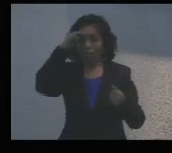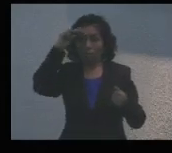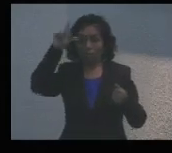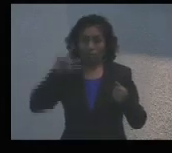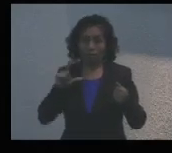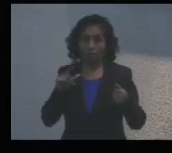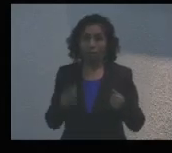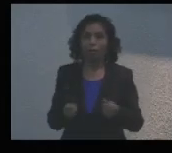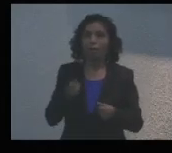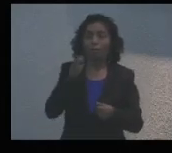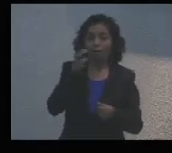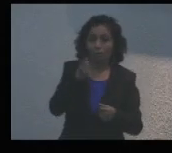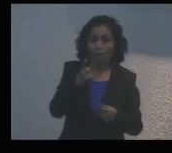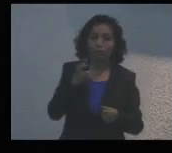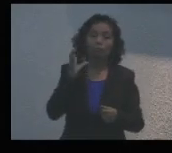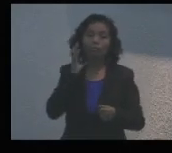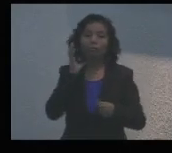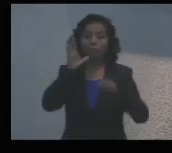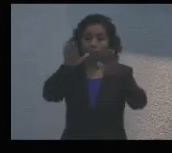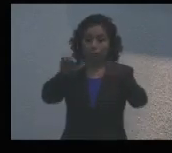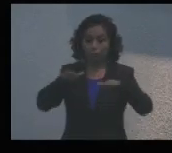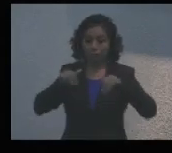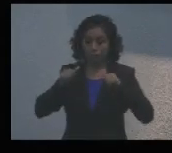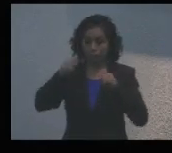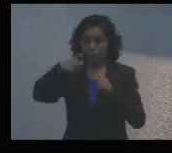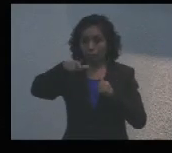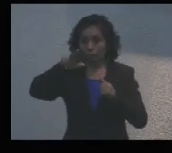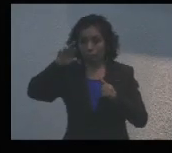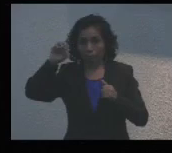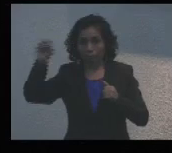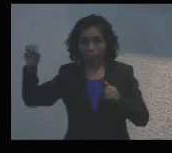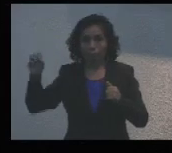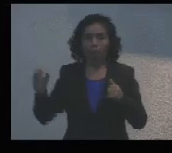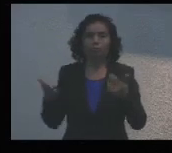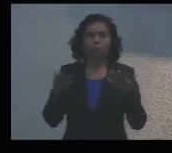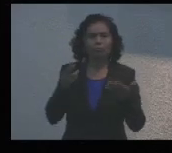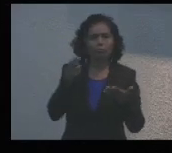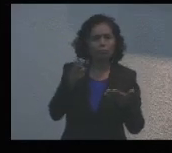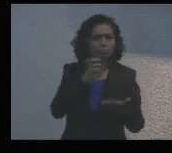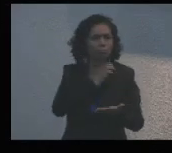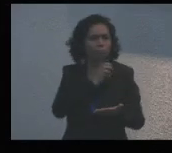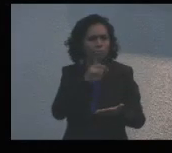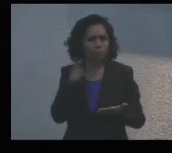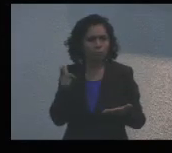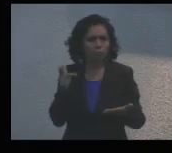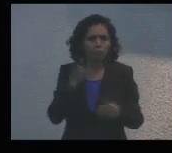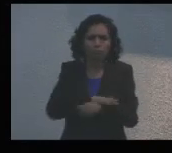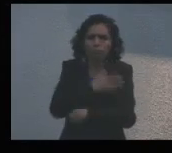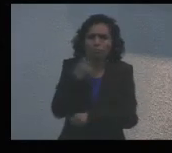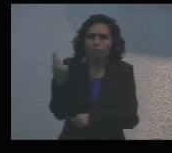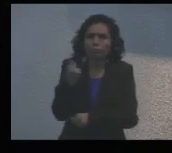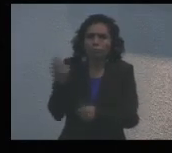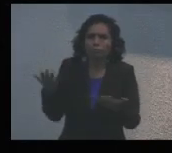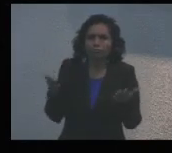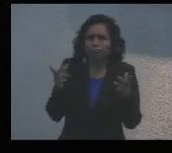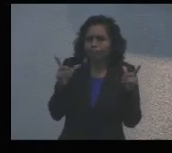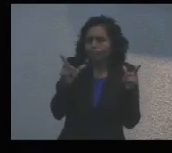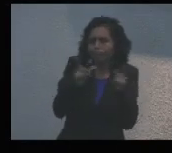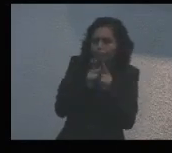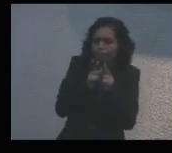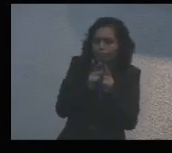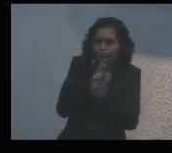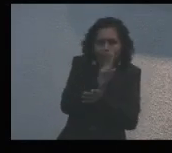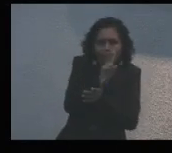17ª legislatura del Congreso del Estado de Quintana Roo es especial, no solamente por ser de un plazo breve de